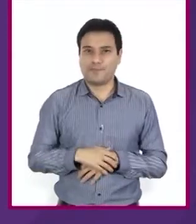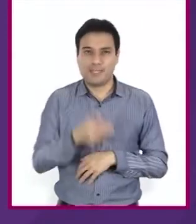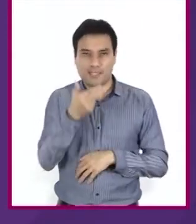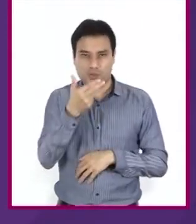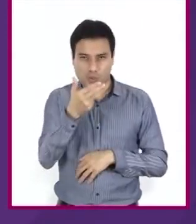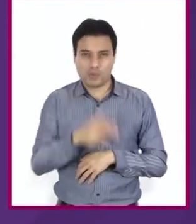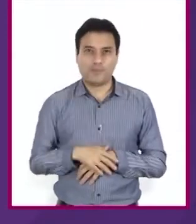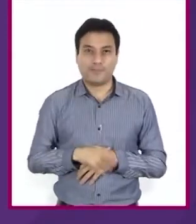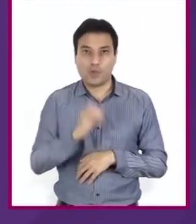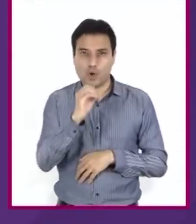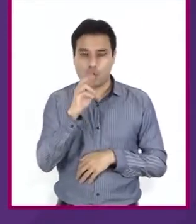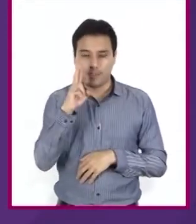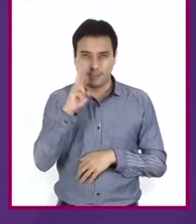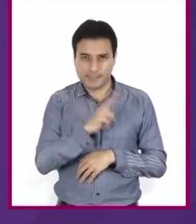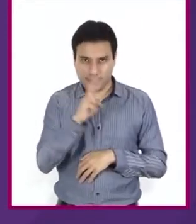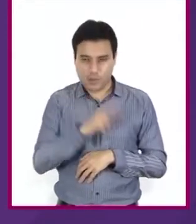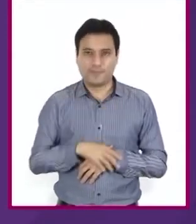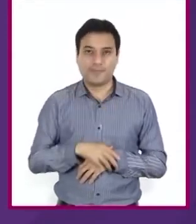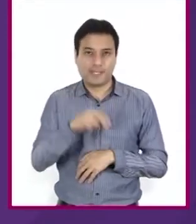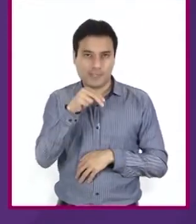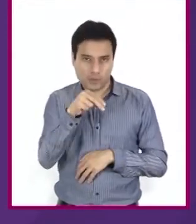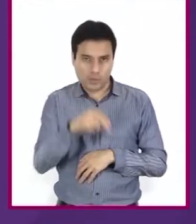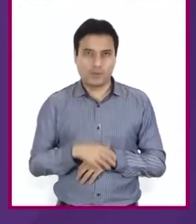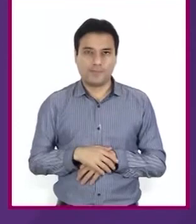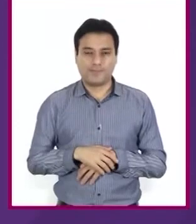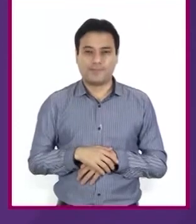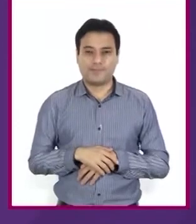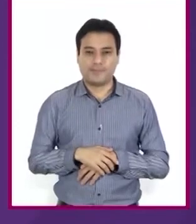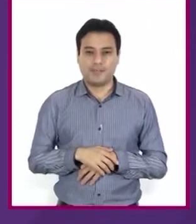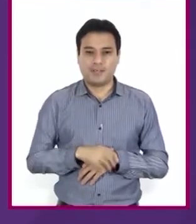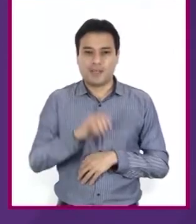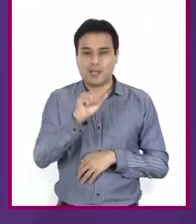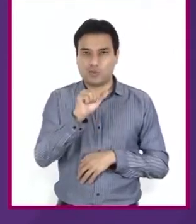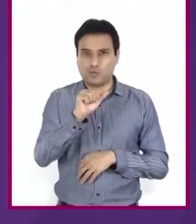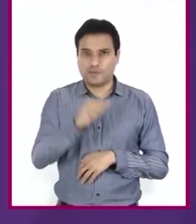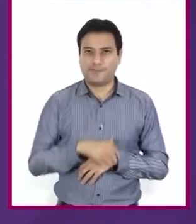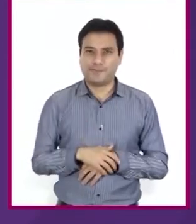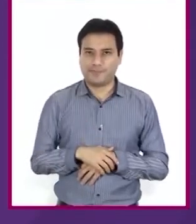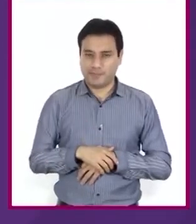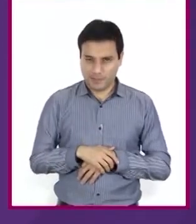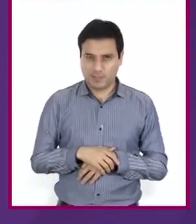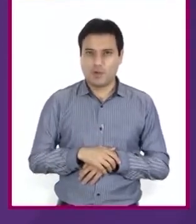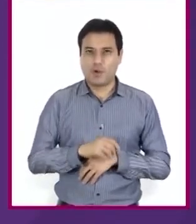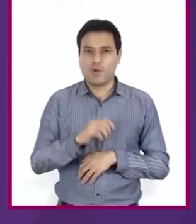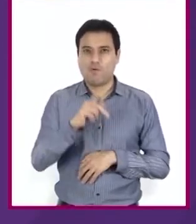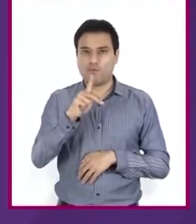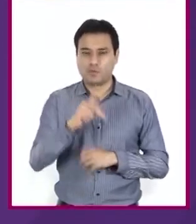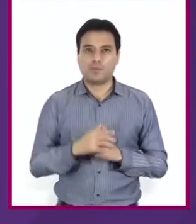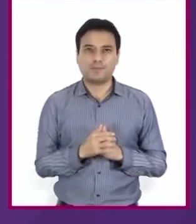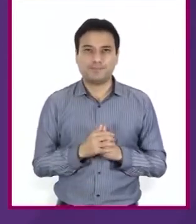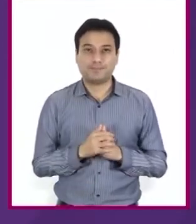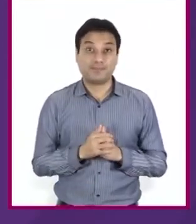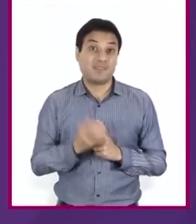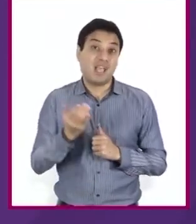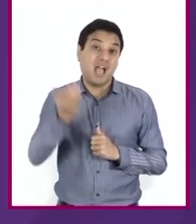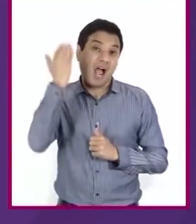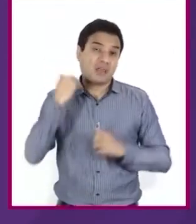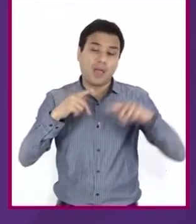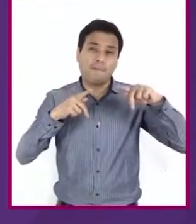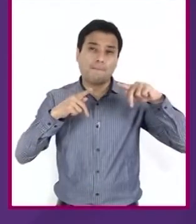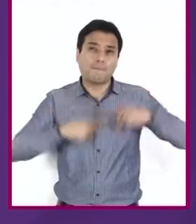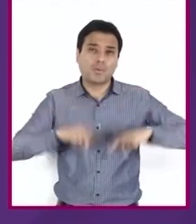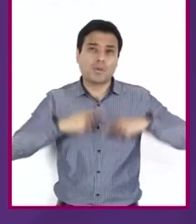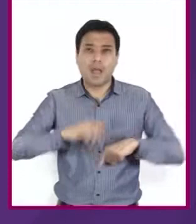hidrógeno, oxígeno, nitrógeno, azufre y fósforo. En esa época, se pensó que las sustancias